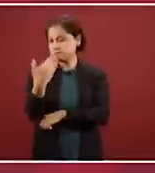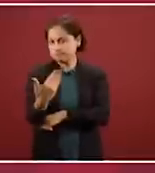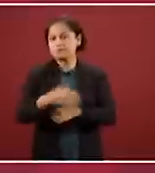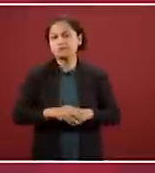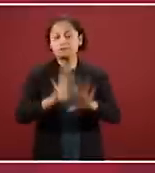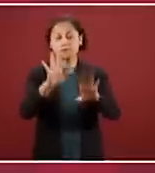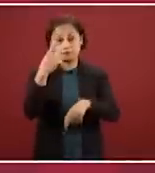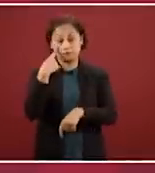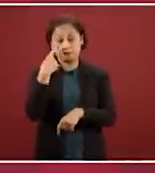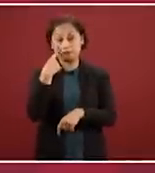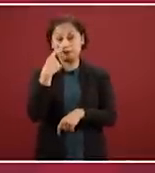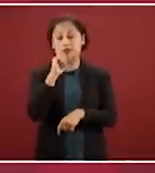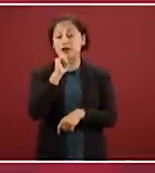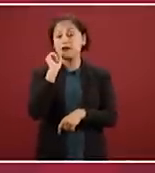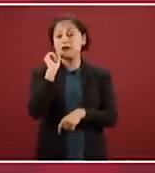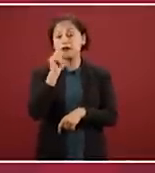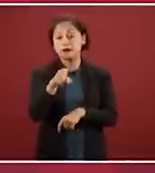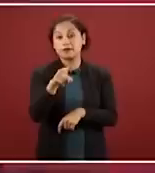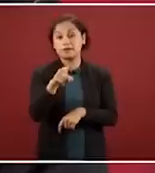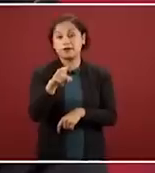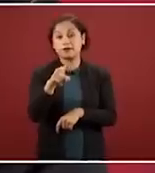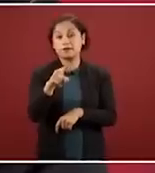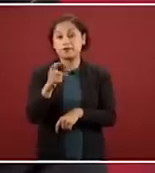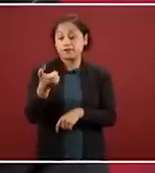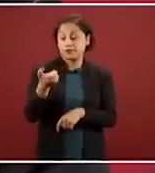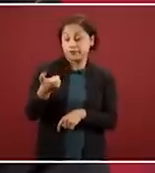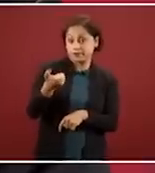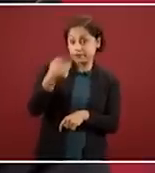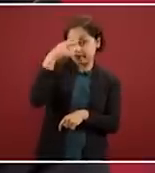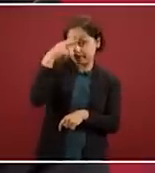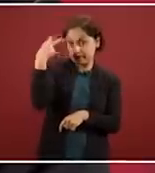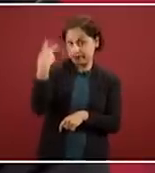Vean, por ejemplo, la fortaleza del peso.